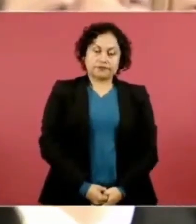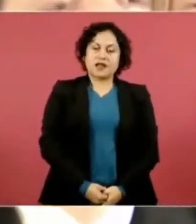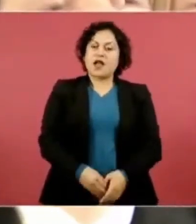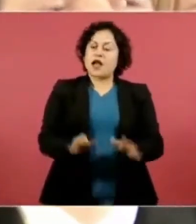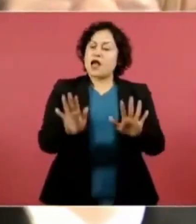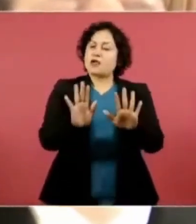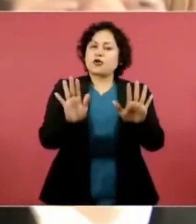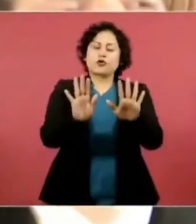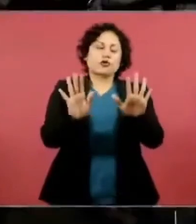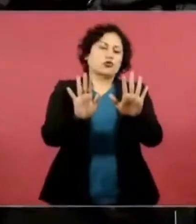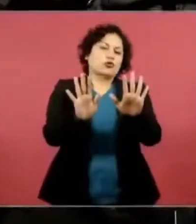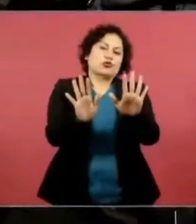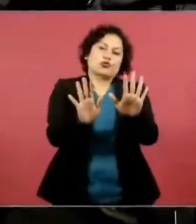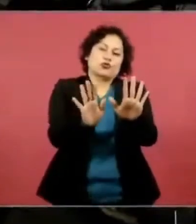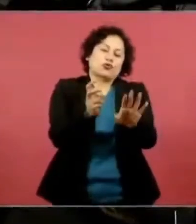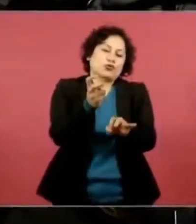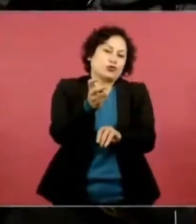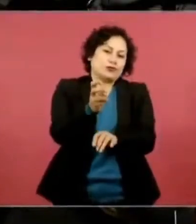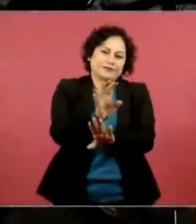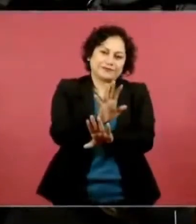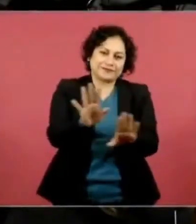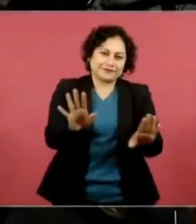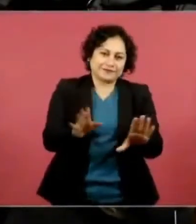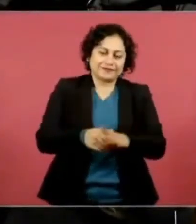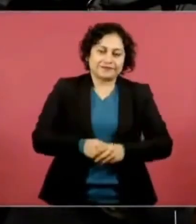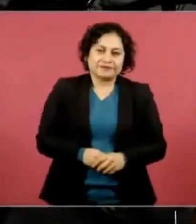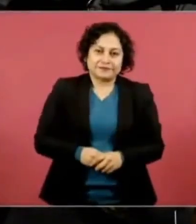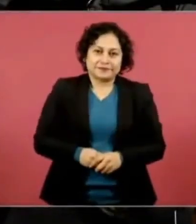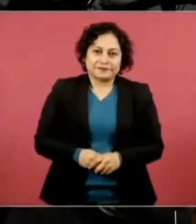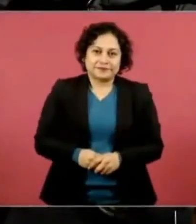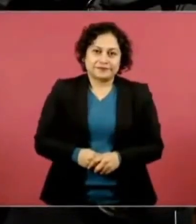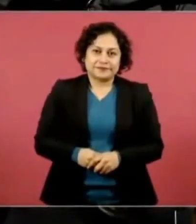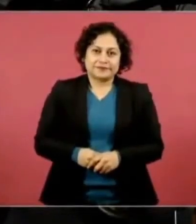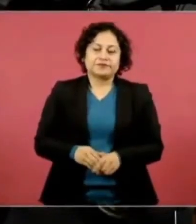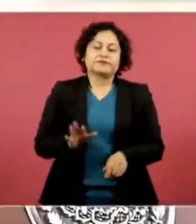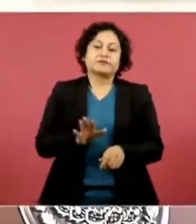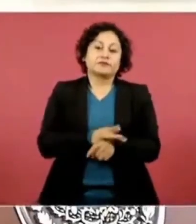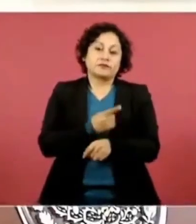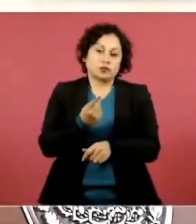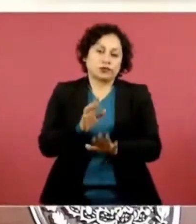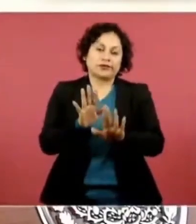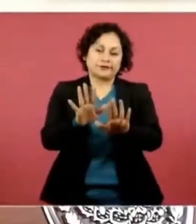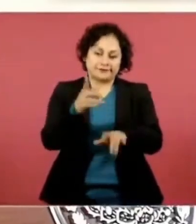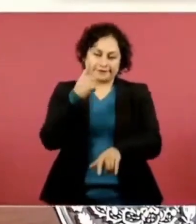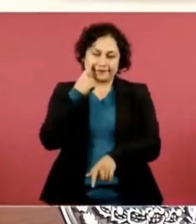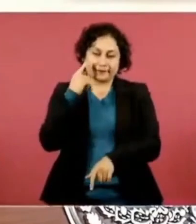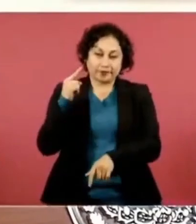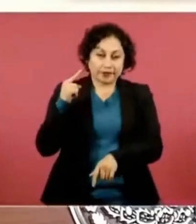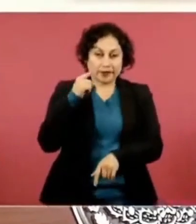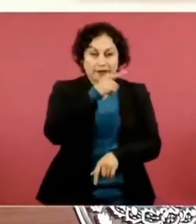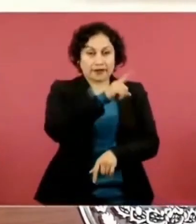No metamos a eso. Lo que pasa que ahí con Carmen Aristegui, ¿sí?,